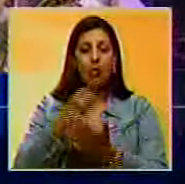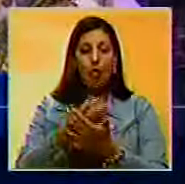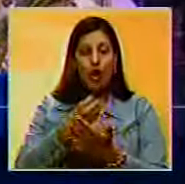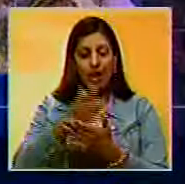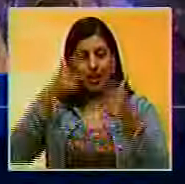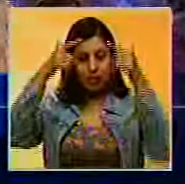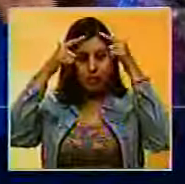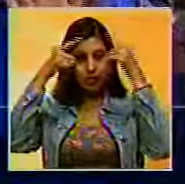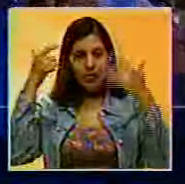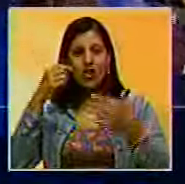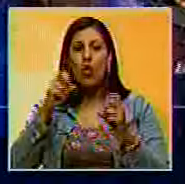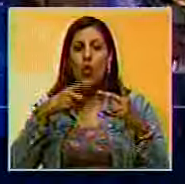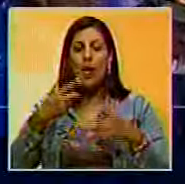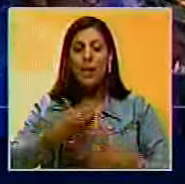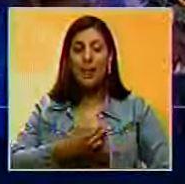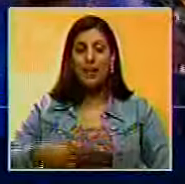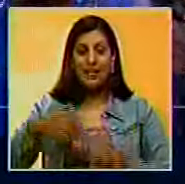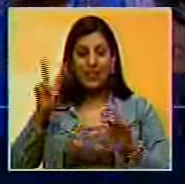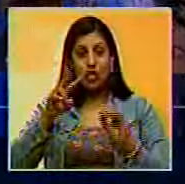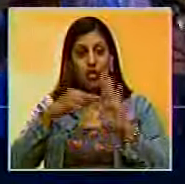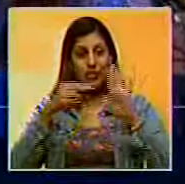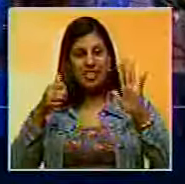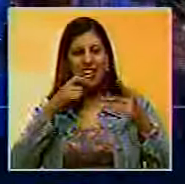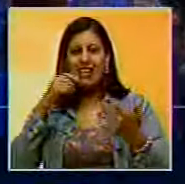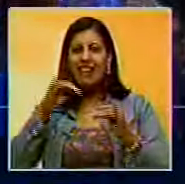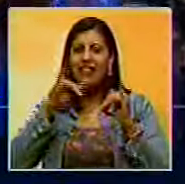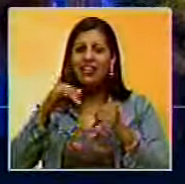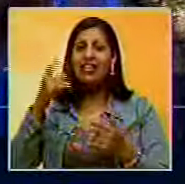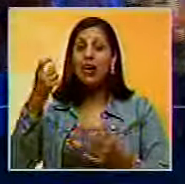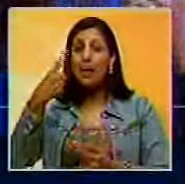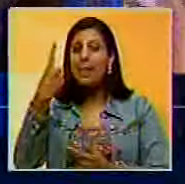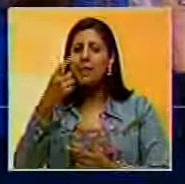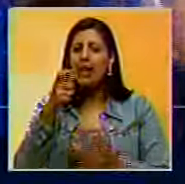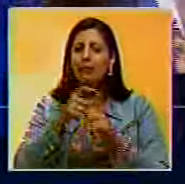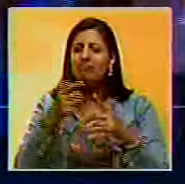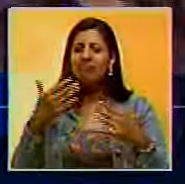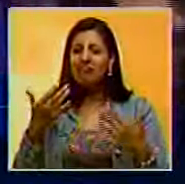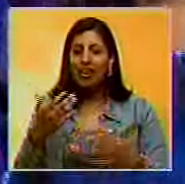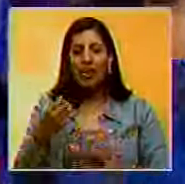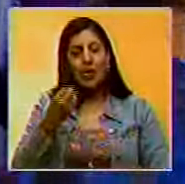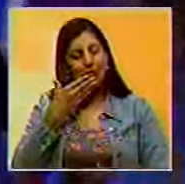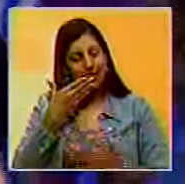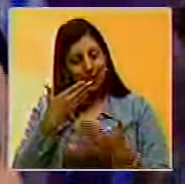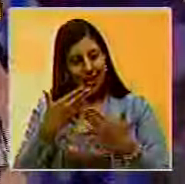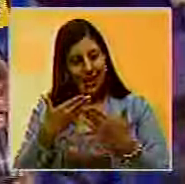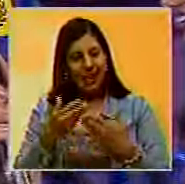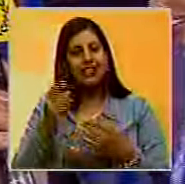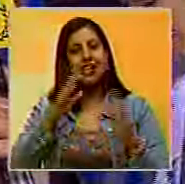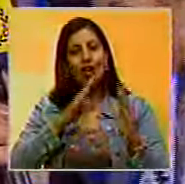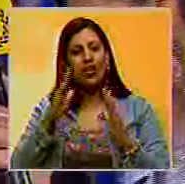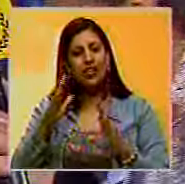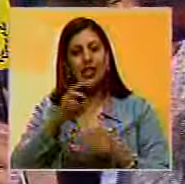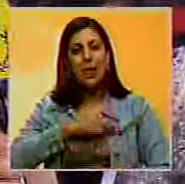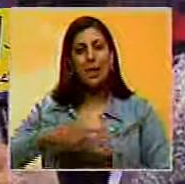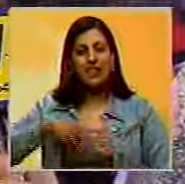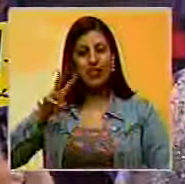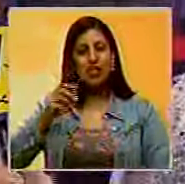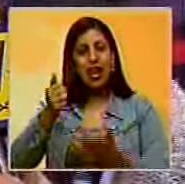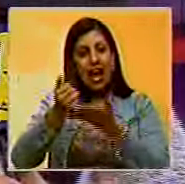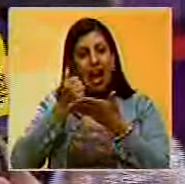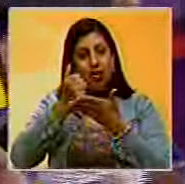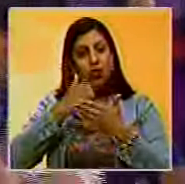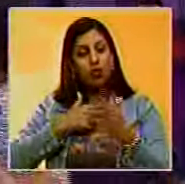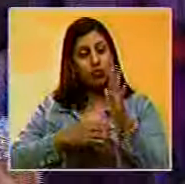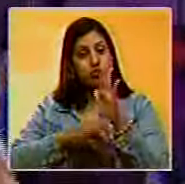Casey Sayago. Nuestra nueva Miss Venezuela 2016, Casey, felicidades, tus primeras palabras. Bueno, muchísimas gracias a la organización Miss Venezuela que me ayudó